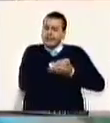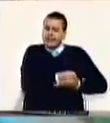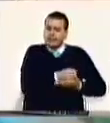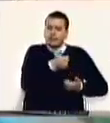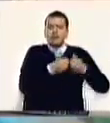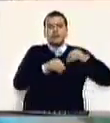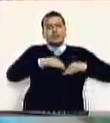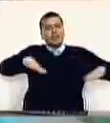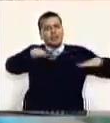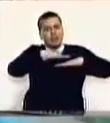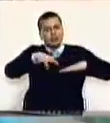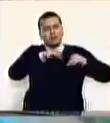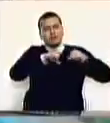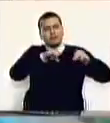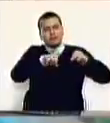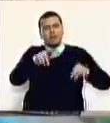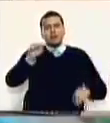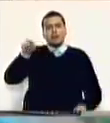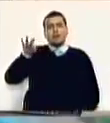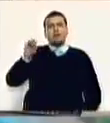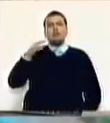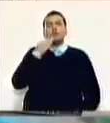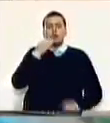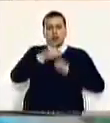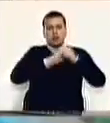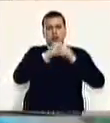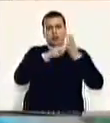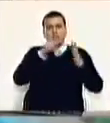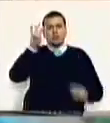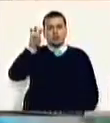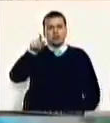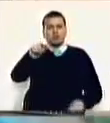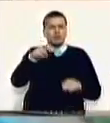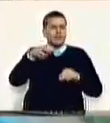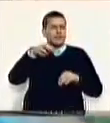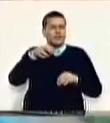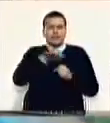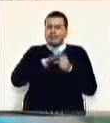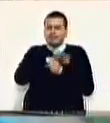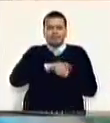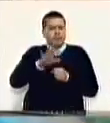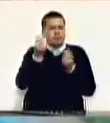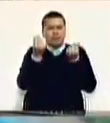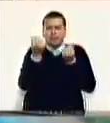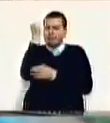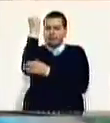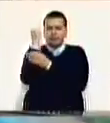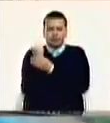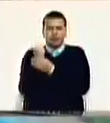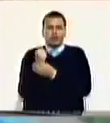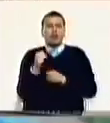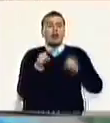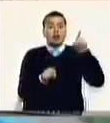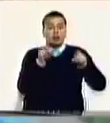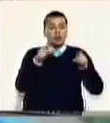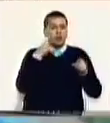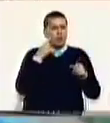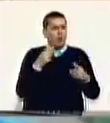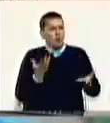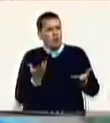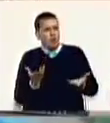se explica principalmente, doctor Aston, a partir del 2008, la crisis financiera de los Estados Unidos, que hizo que los capitales salieran en